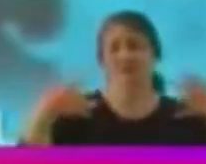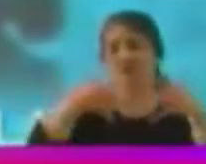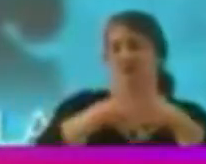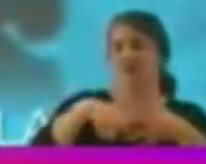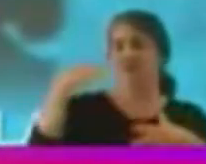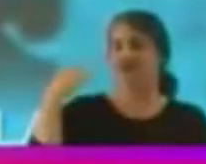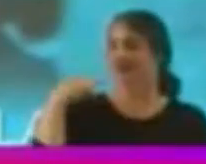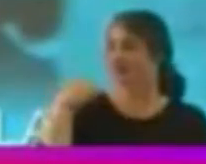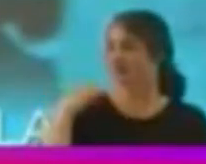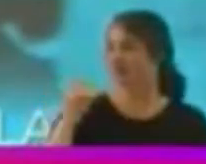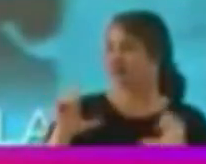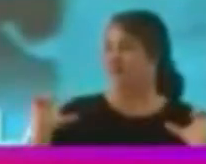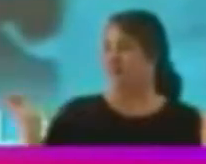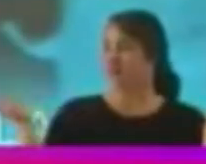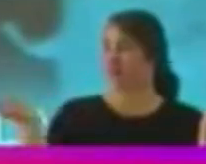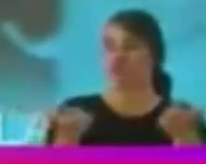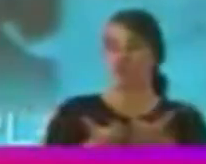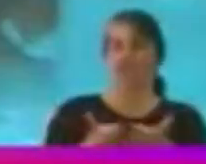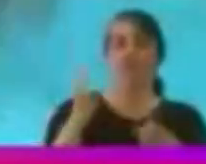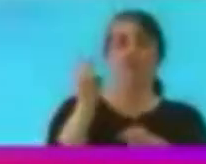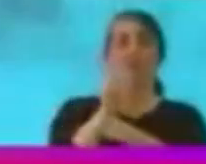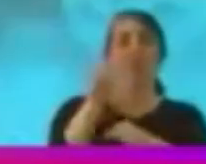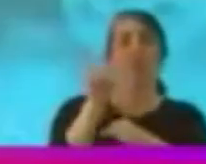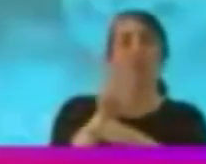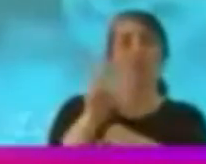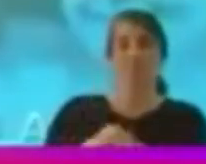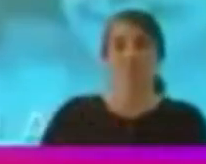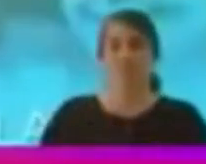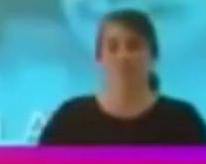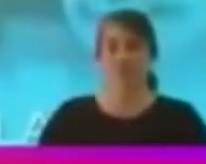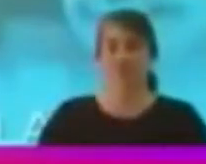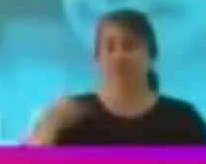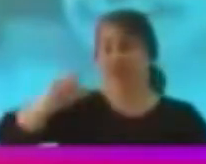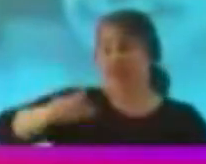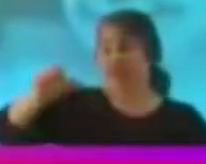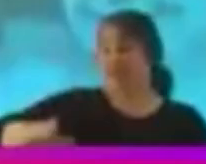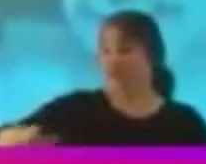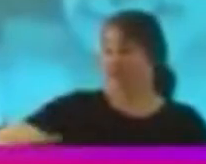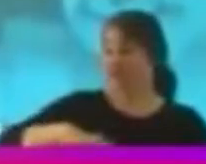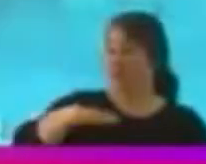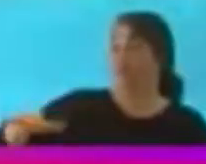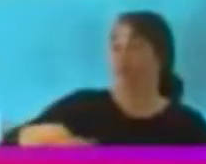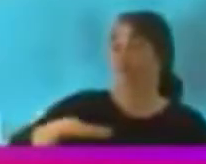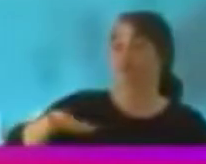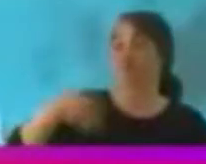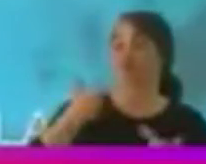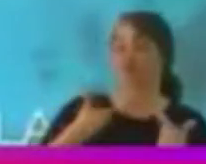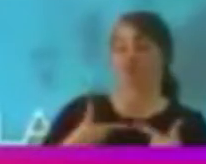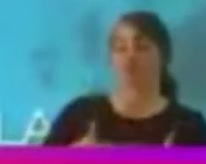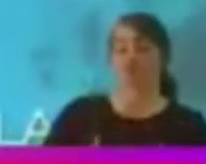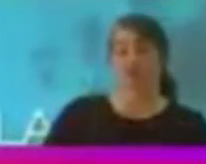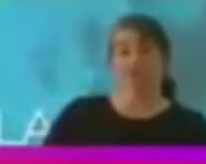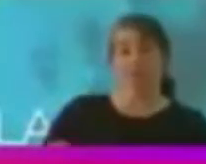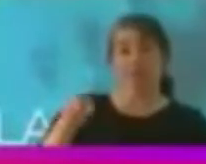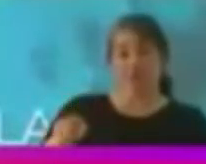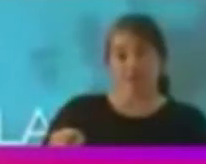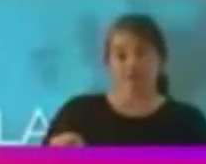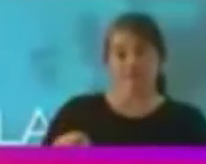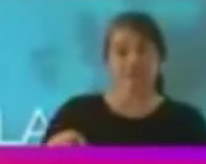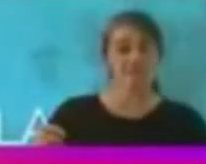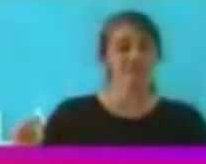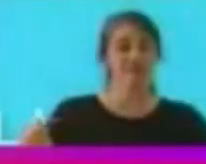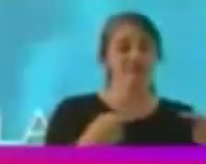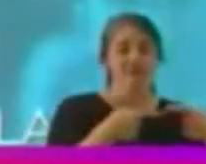económico sostenido, sustentado en la agregación de valor a los recursos naturales y en la industrialización, es decir, en